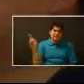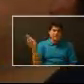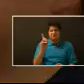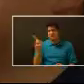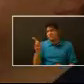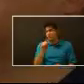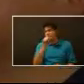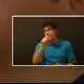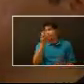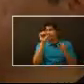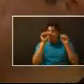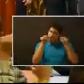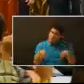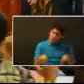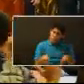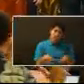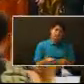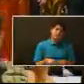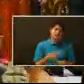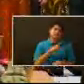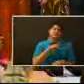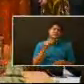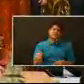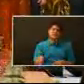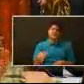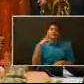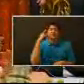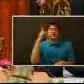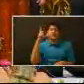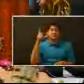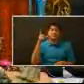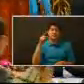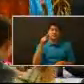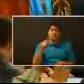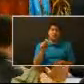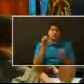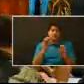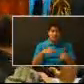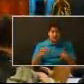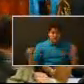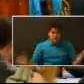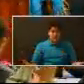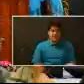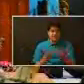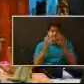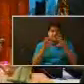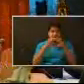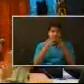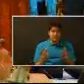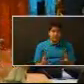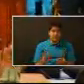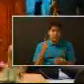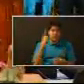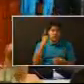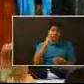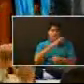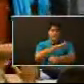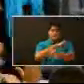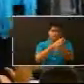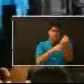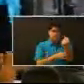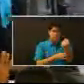donde tú puedas estar, que el Señor te pueda levantar como un